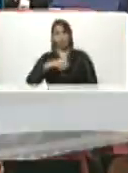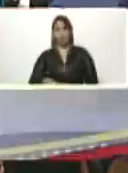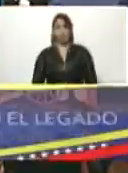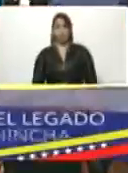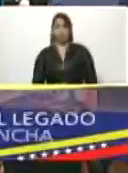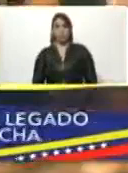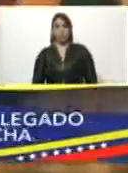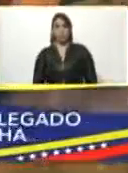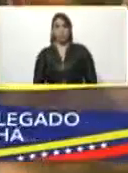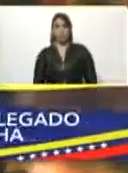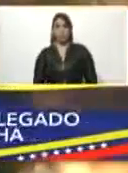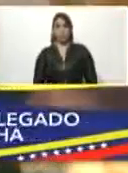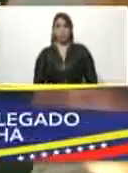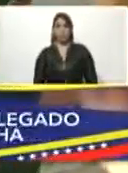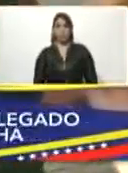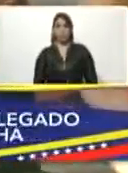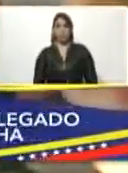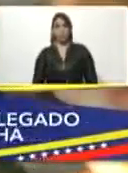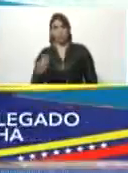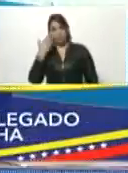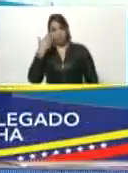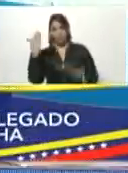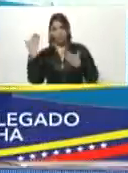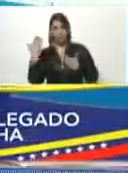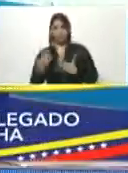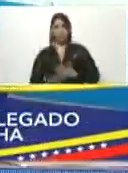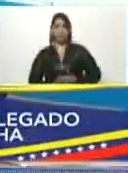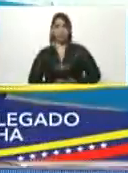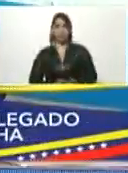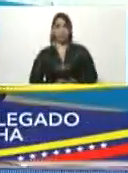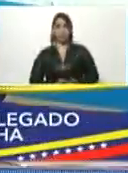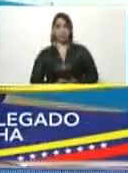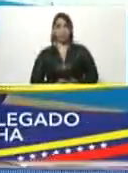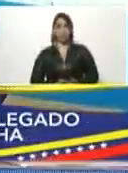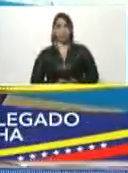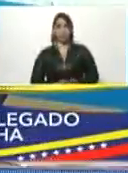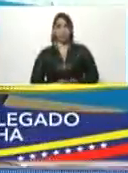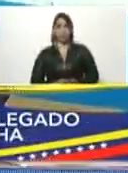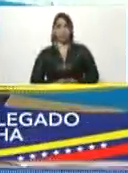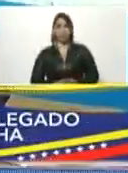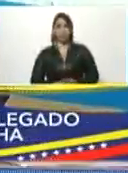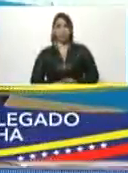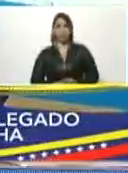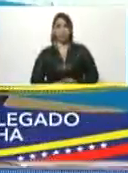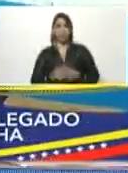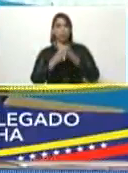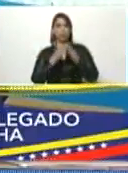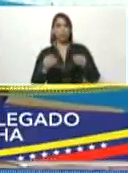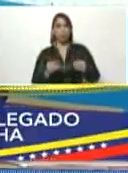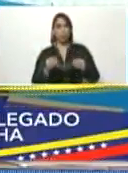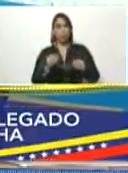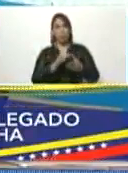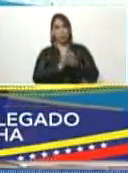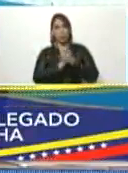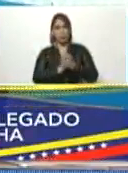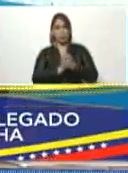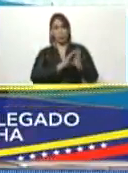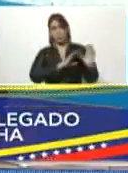A todos los compañeros